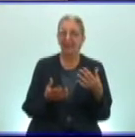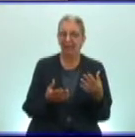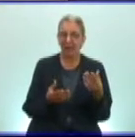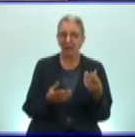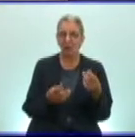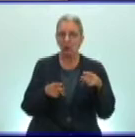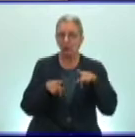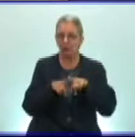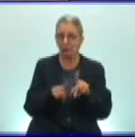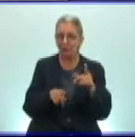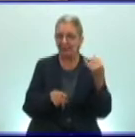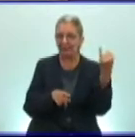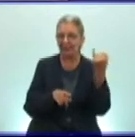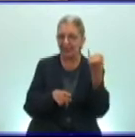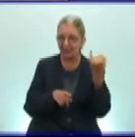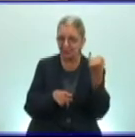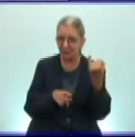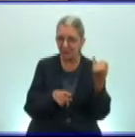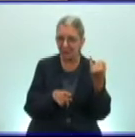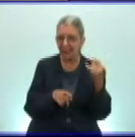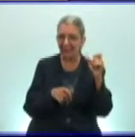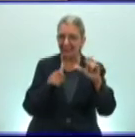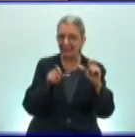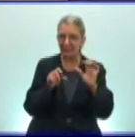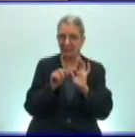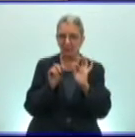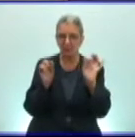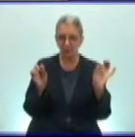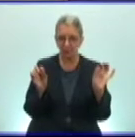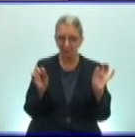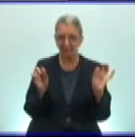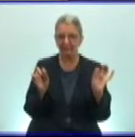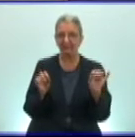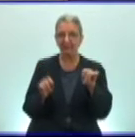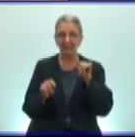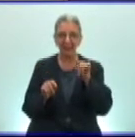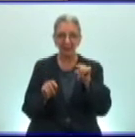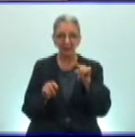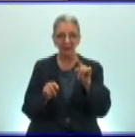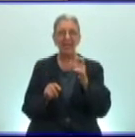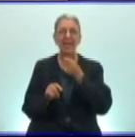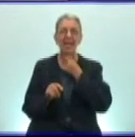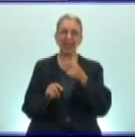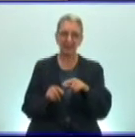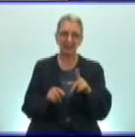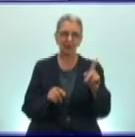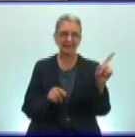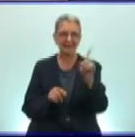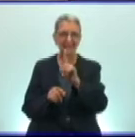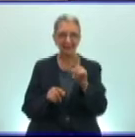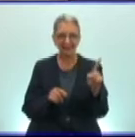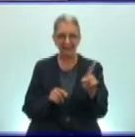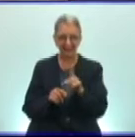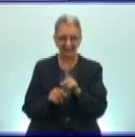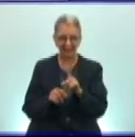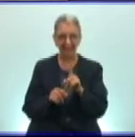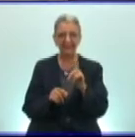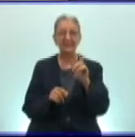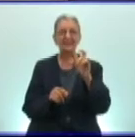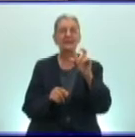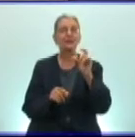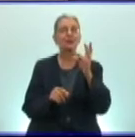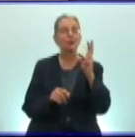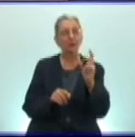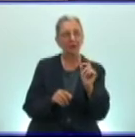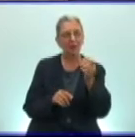que para elementos químicos a partir de Z igual 104, es decir, de número atómico 104, se